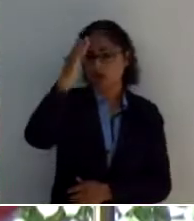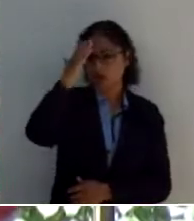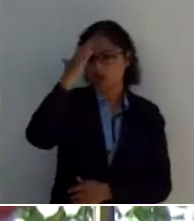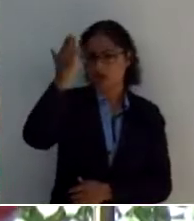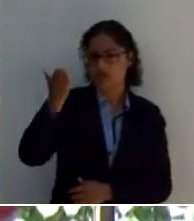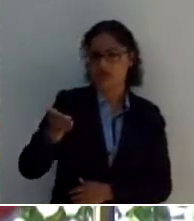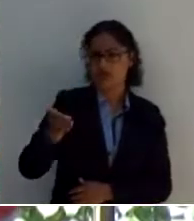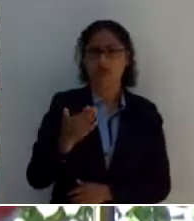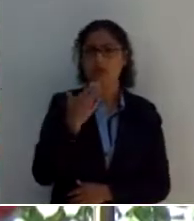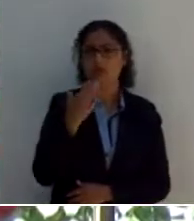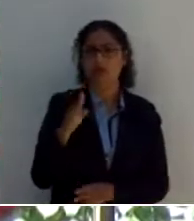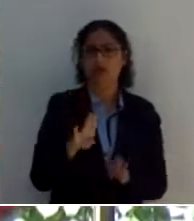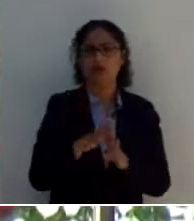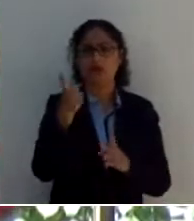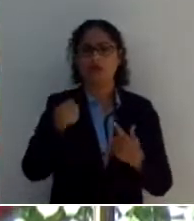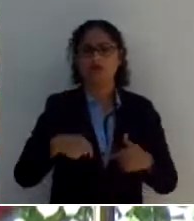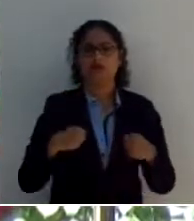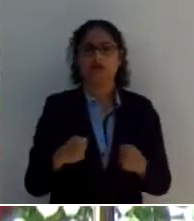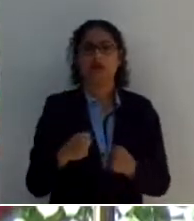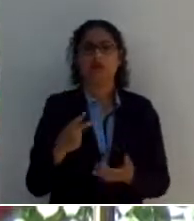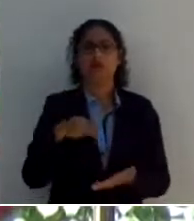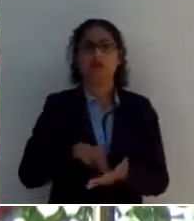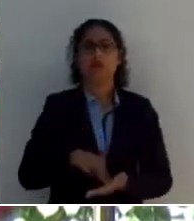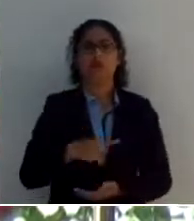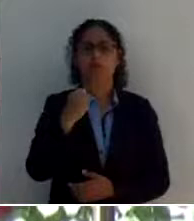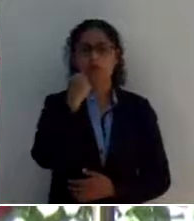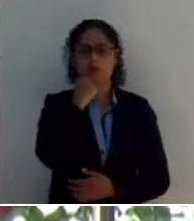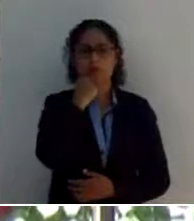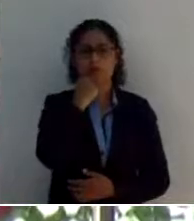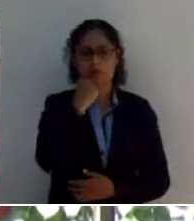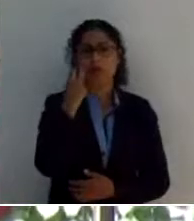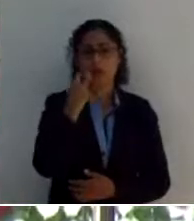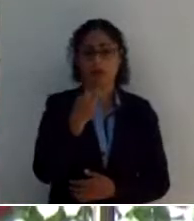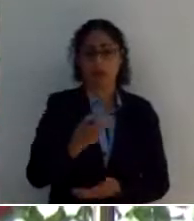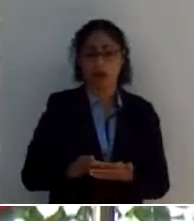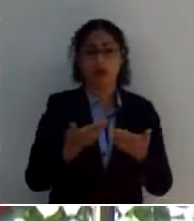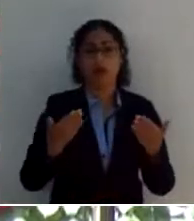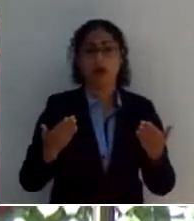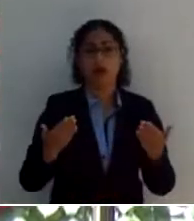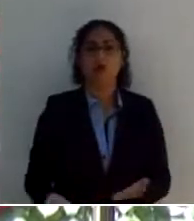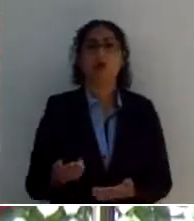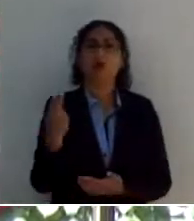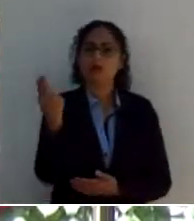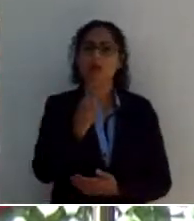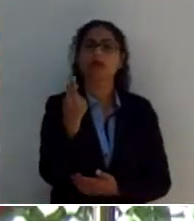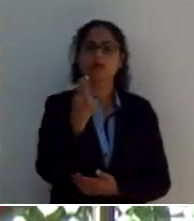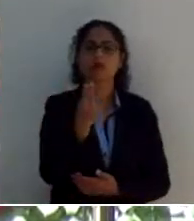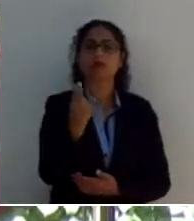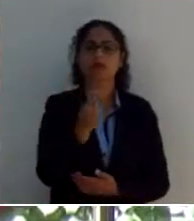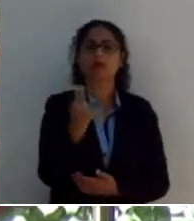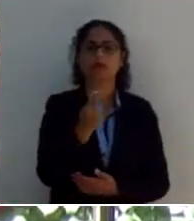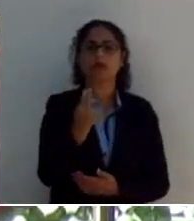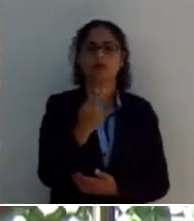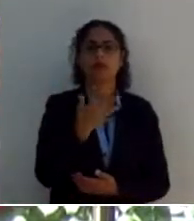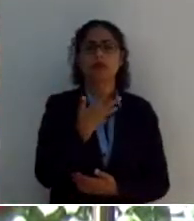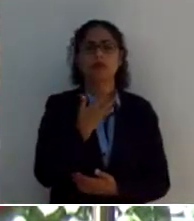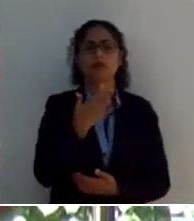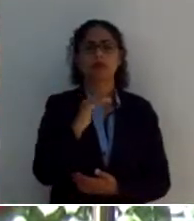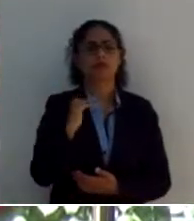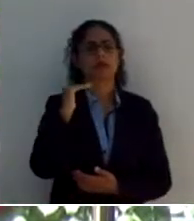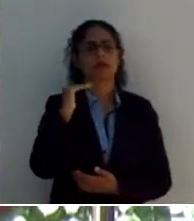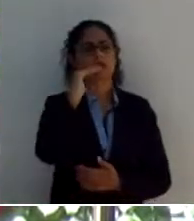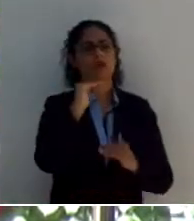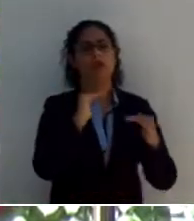conoce de qué estamos hechas y hechos. Y este es un momento que nos demanda estar a la altura de